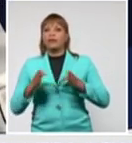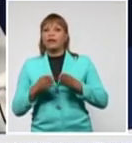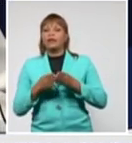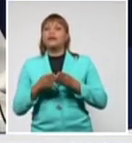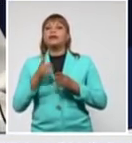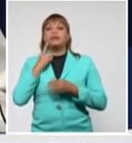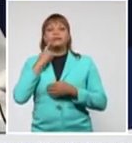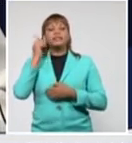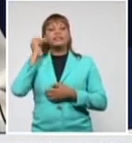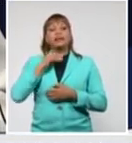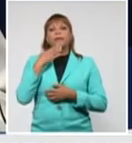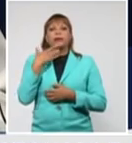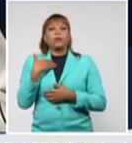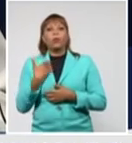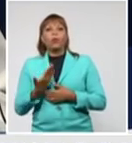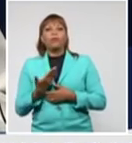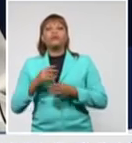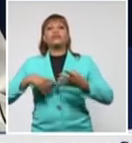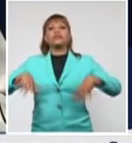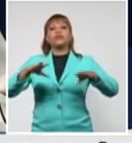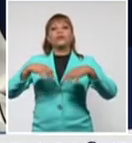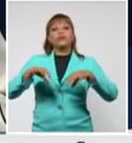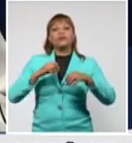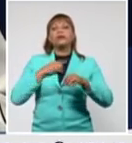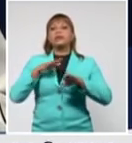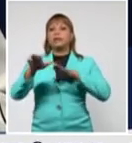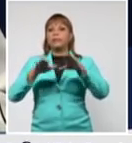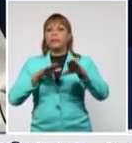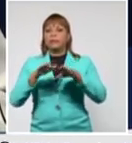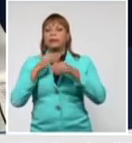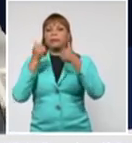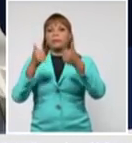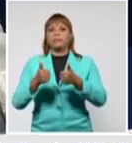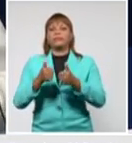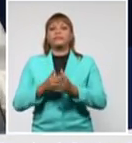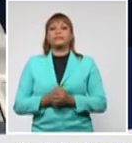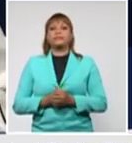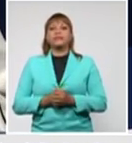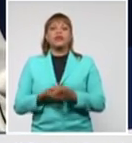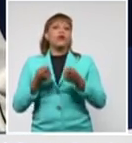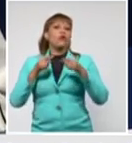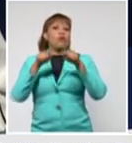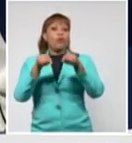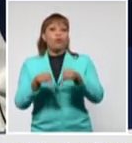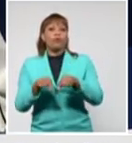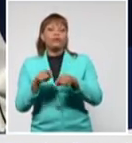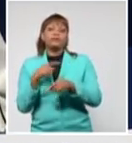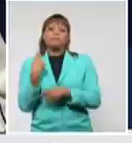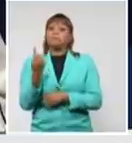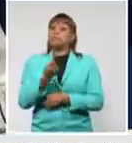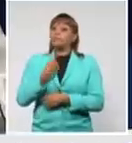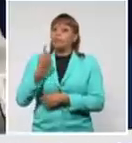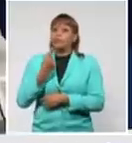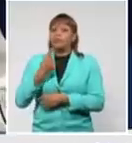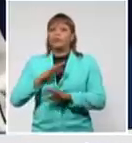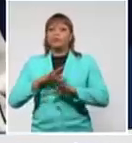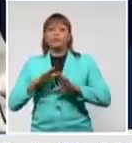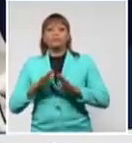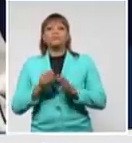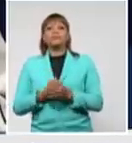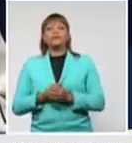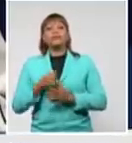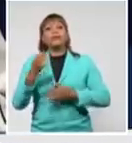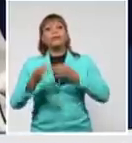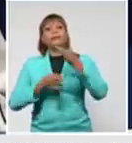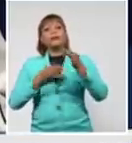lo que está pasando y pueda prepararse muy bien. Y hoy nosotros, bueno, me decían los compañeros